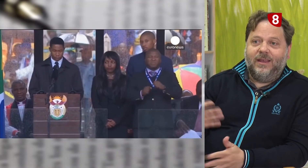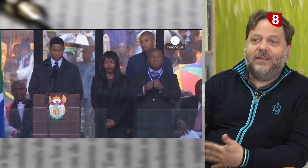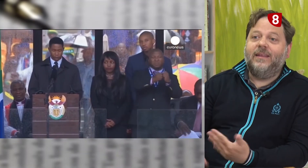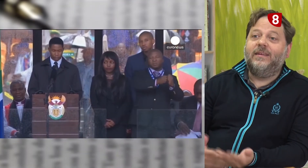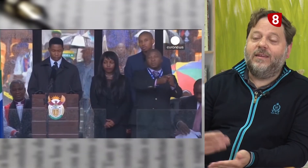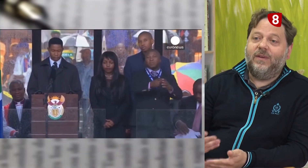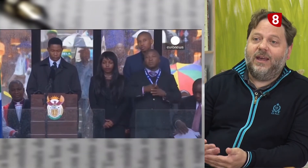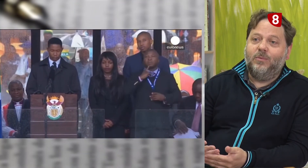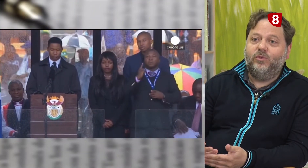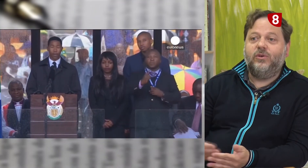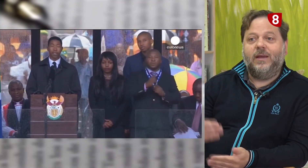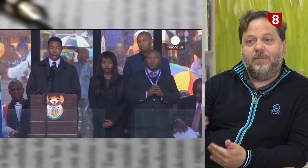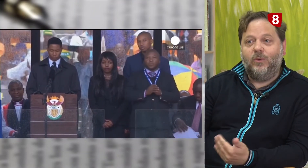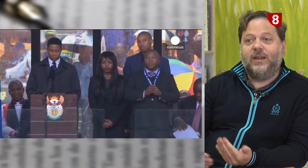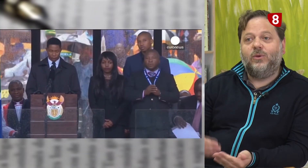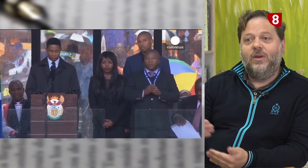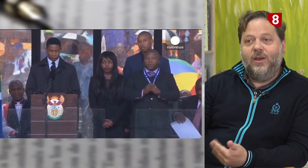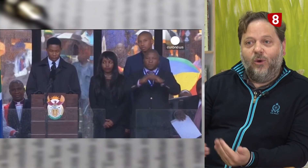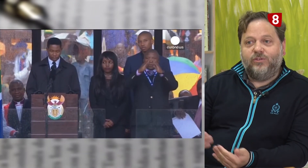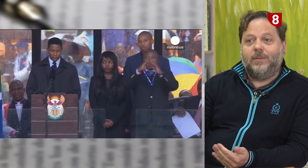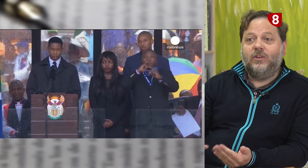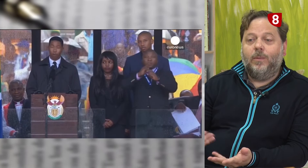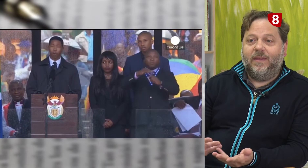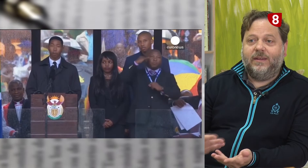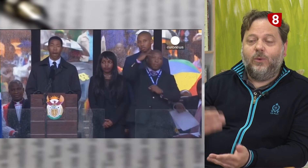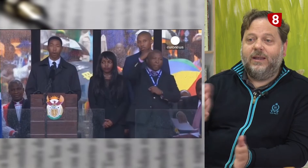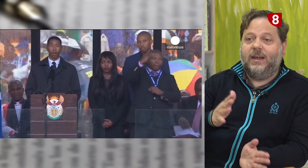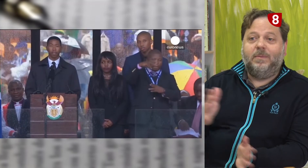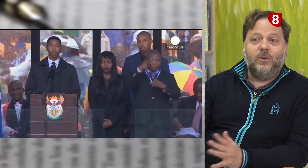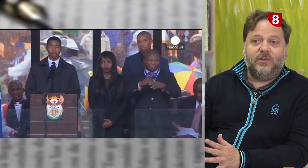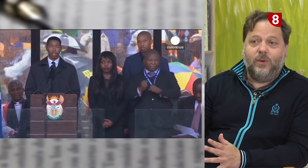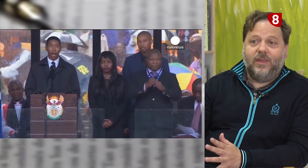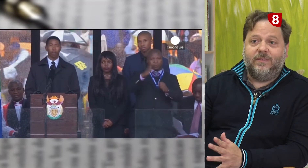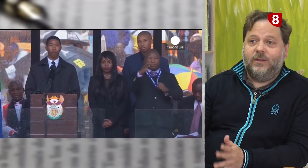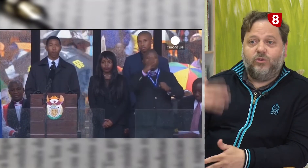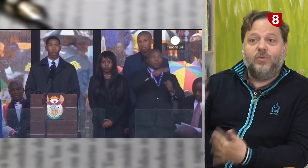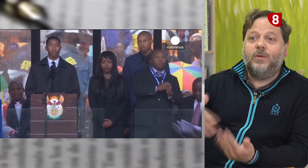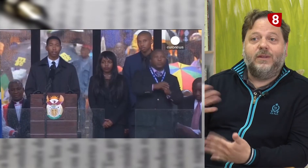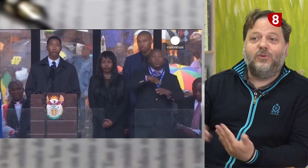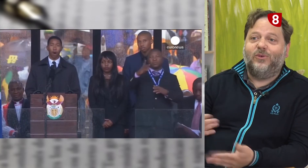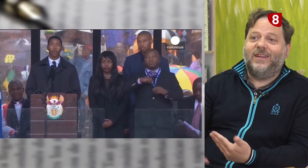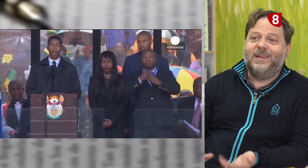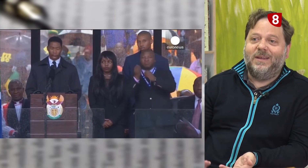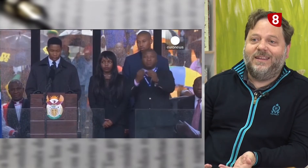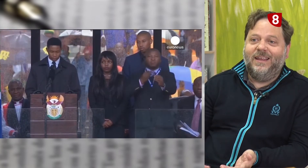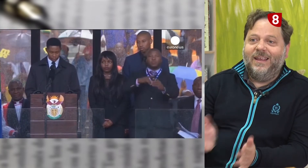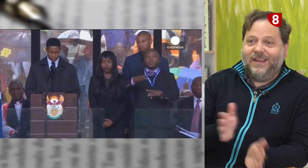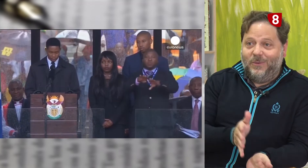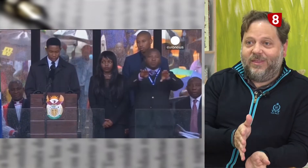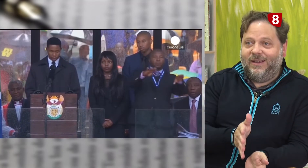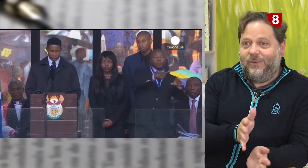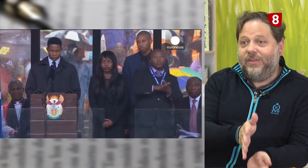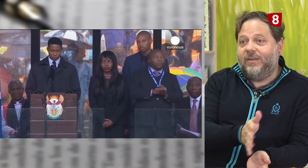te tienes que fijar mucho ya llevan un rato observándolo para darte cuenta que repito una secuencia de signos y unos movimientos constantemente